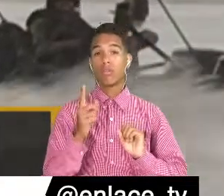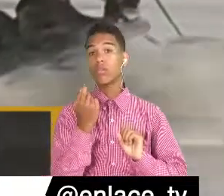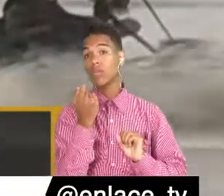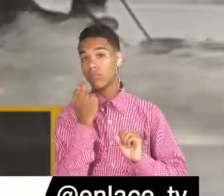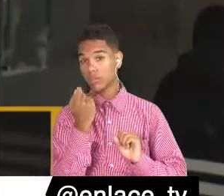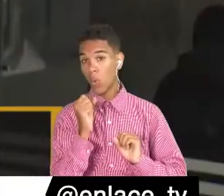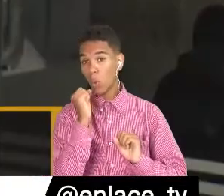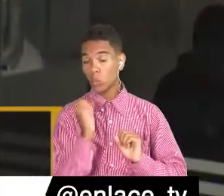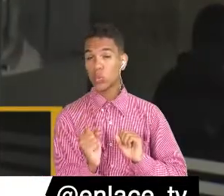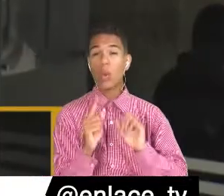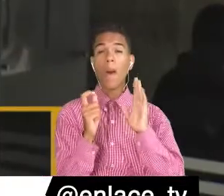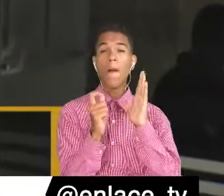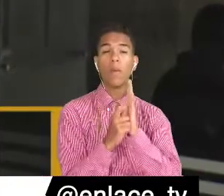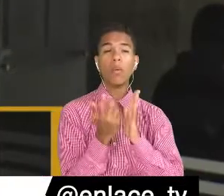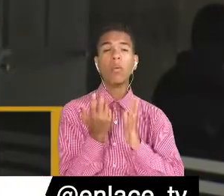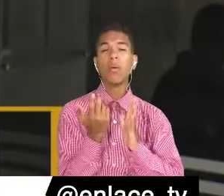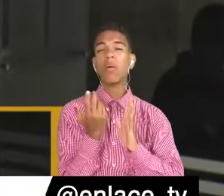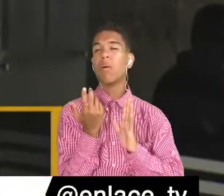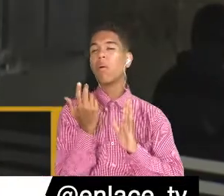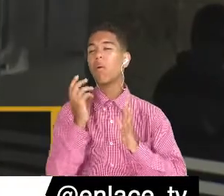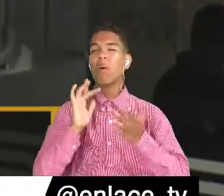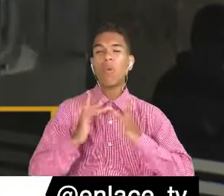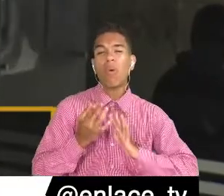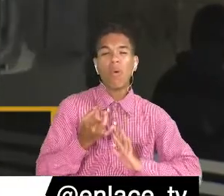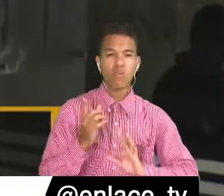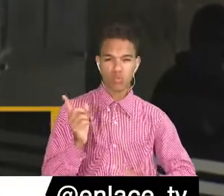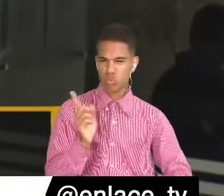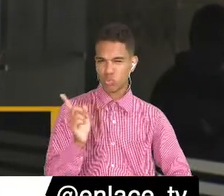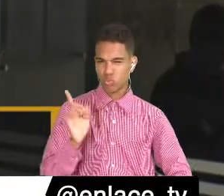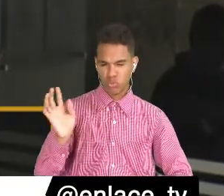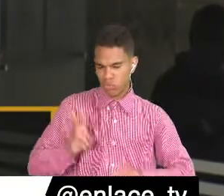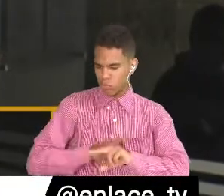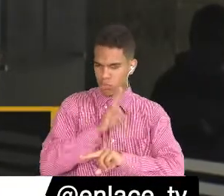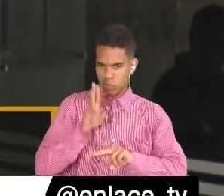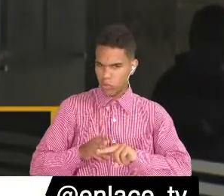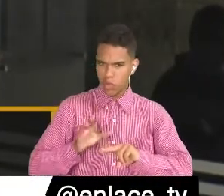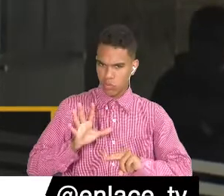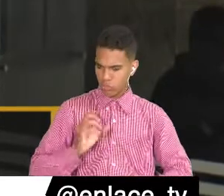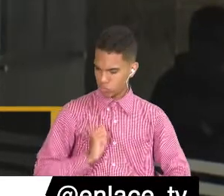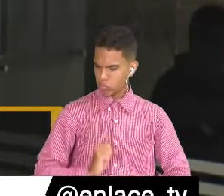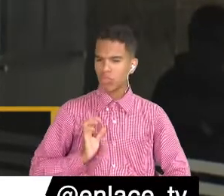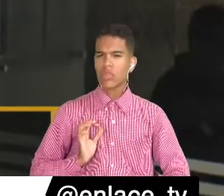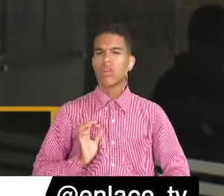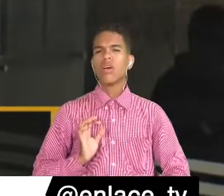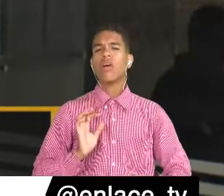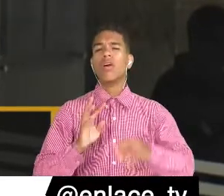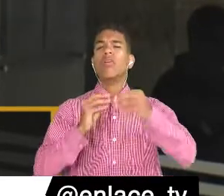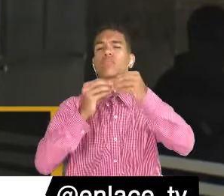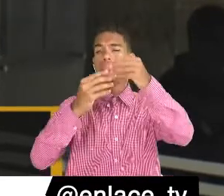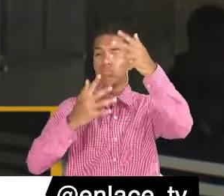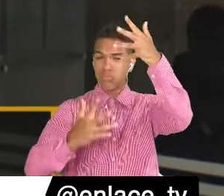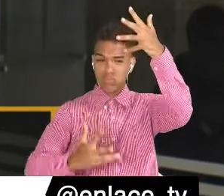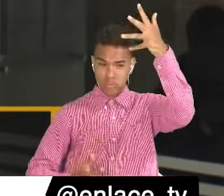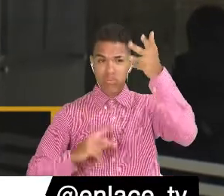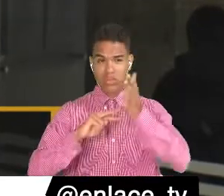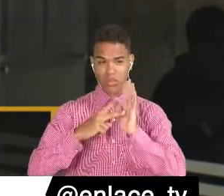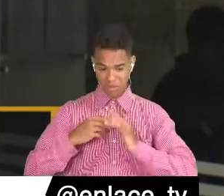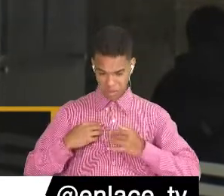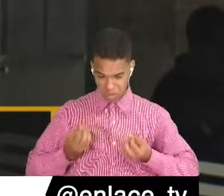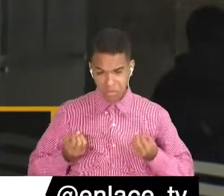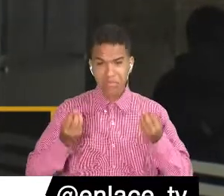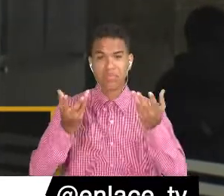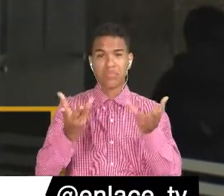es nada del otro mundo, es algo normal. Pero tenemos una cantidad de beneficios que le da la institución hoy día, como